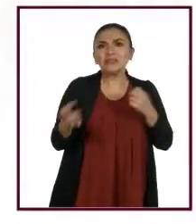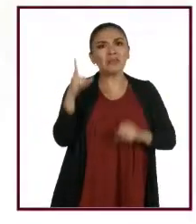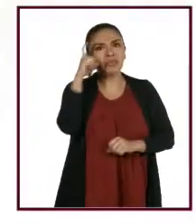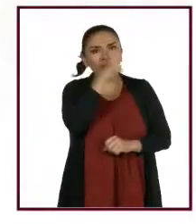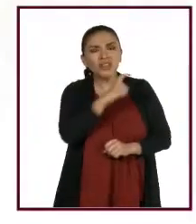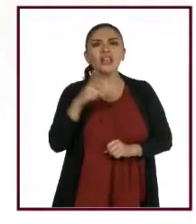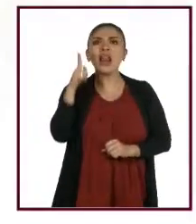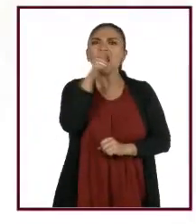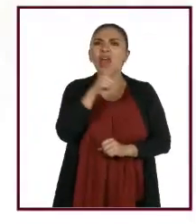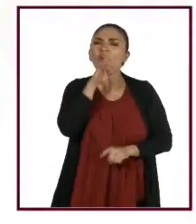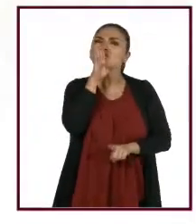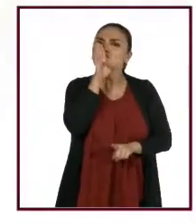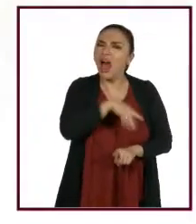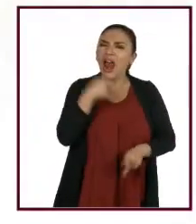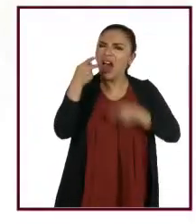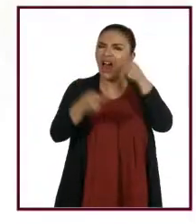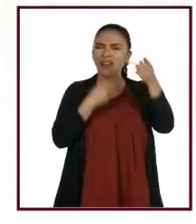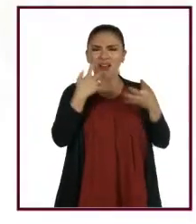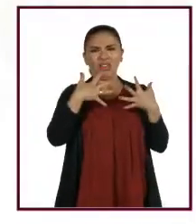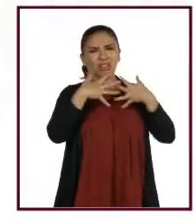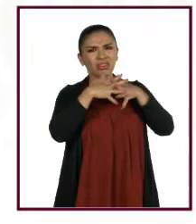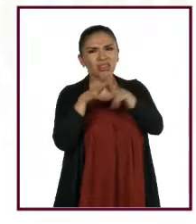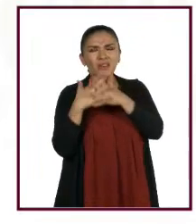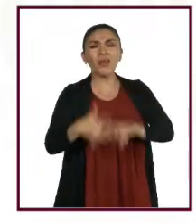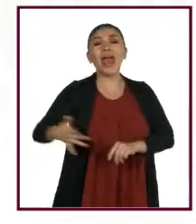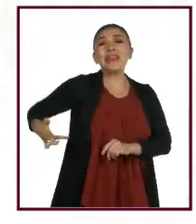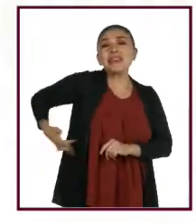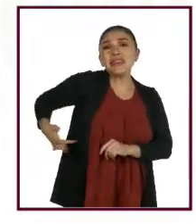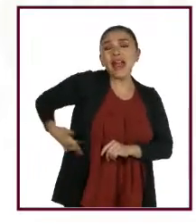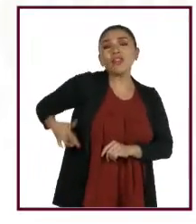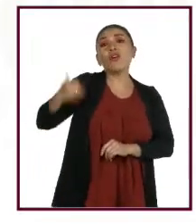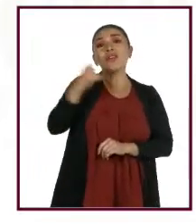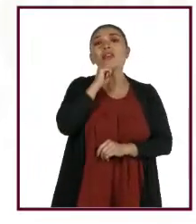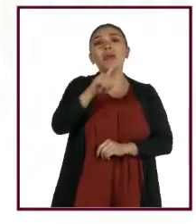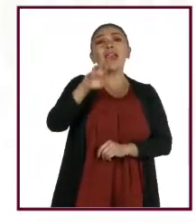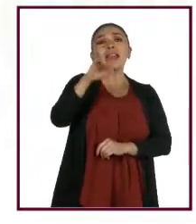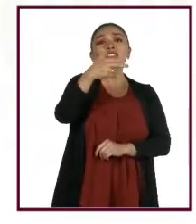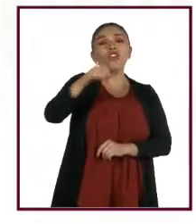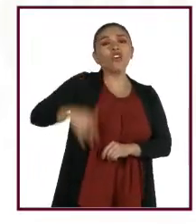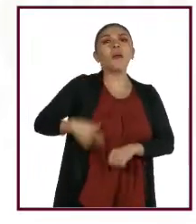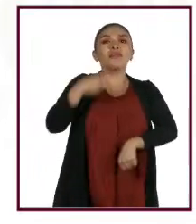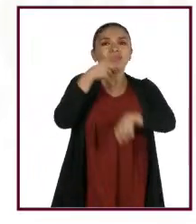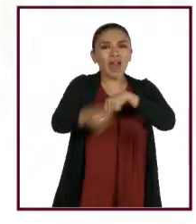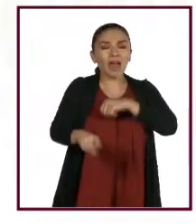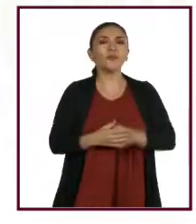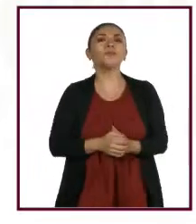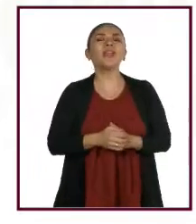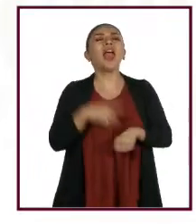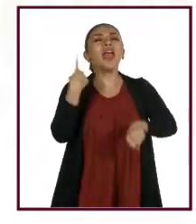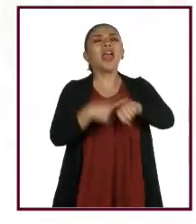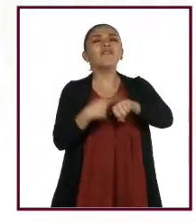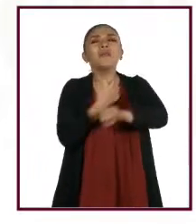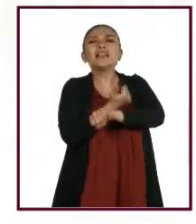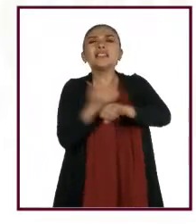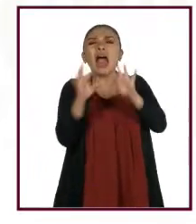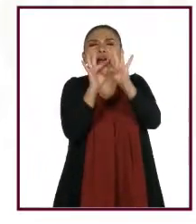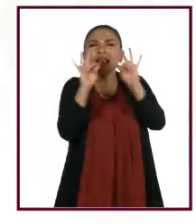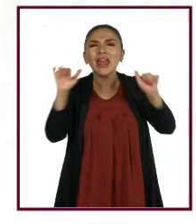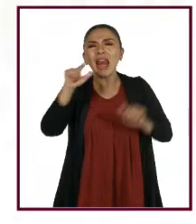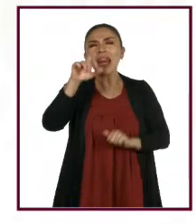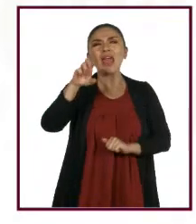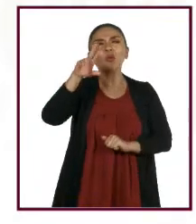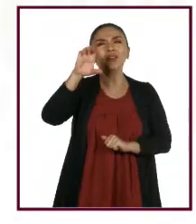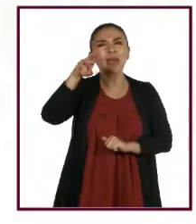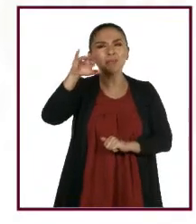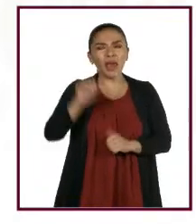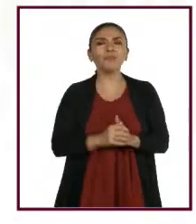trastornos del lenguaje, daño al hígado y a los riñones, leucemia. Hay algunos elementos como el